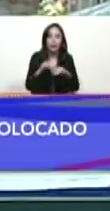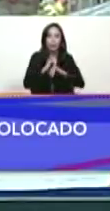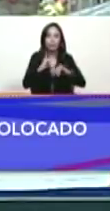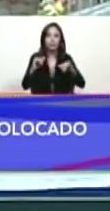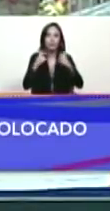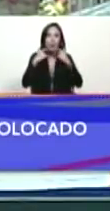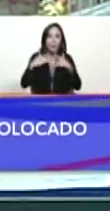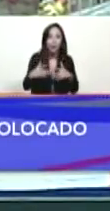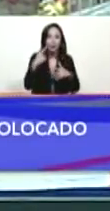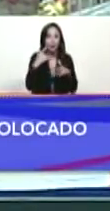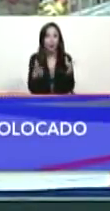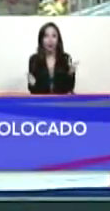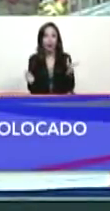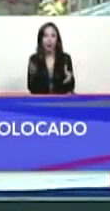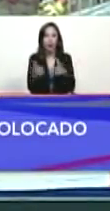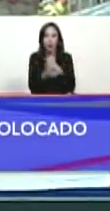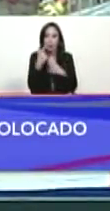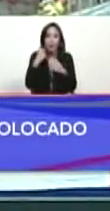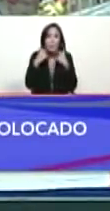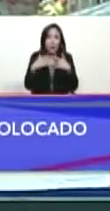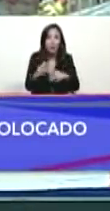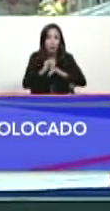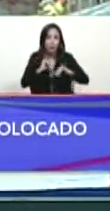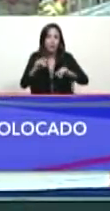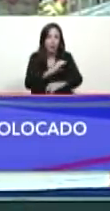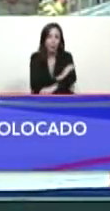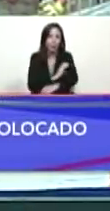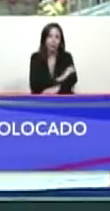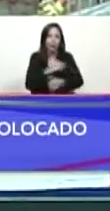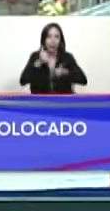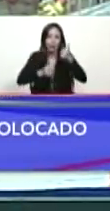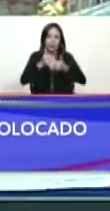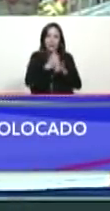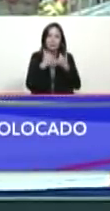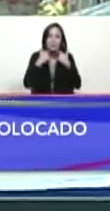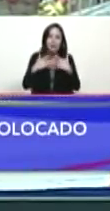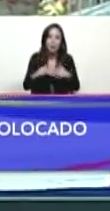electoral cuando se vio perdido.